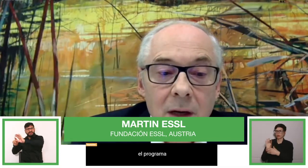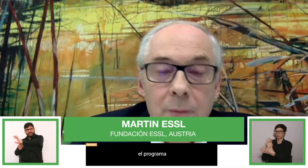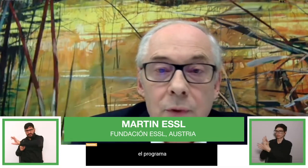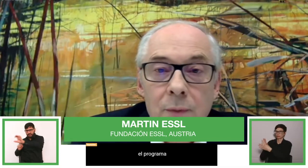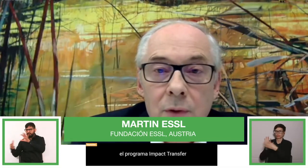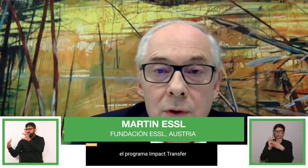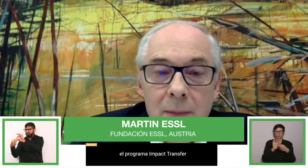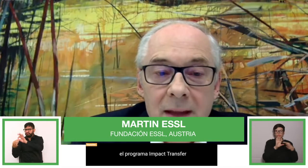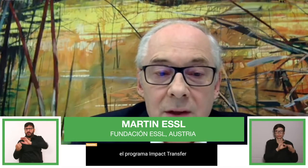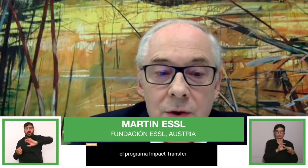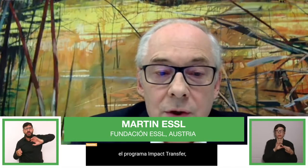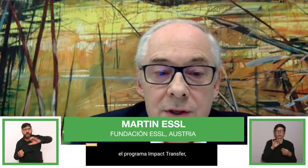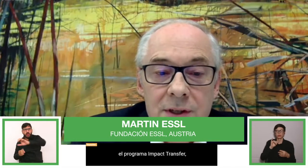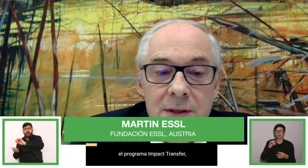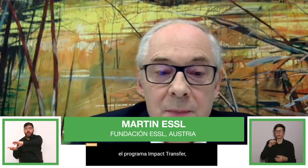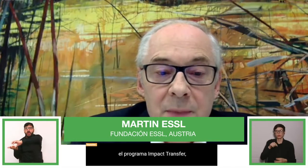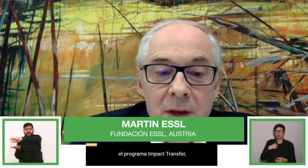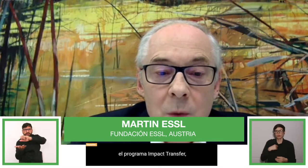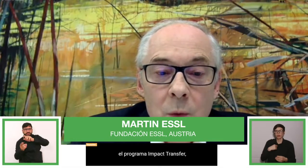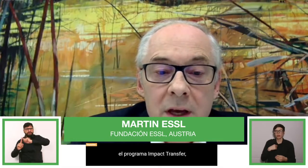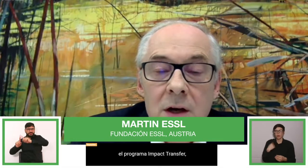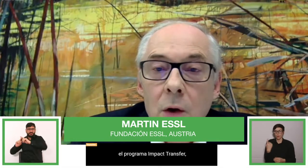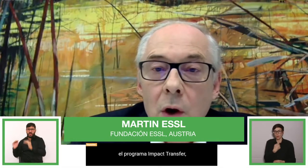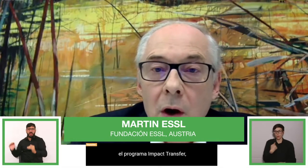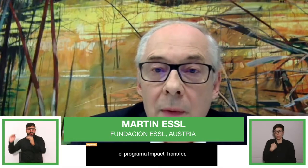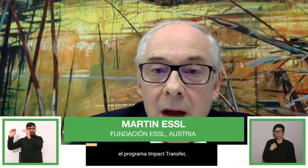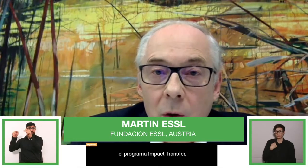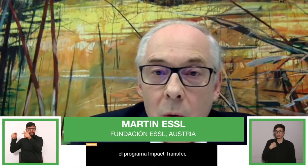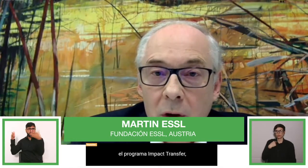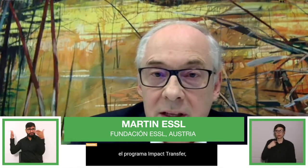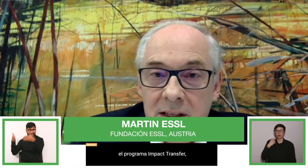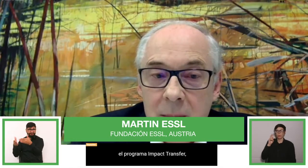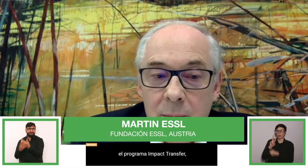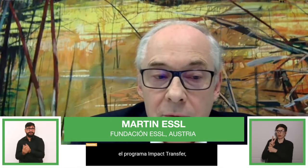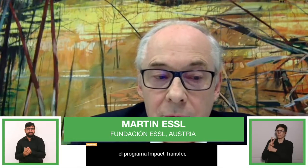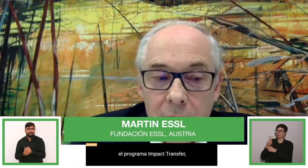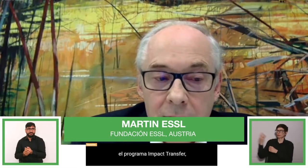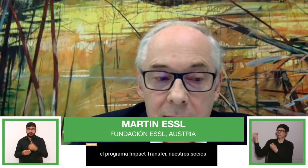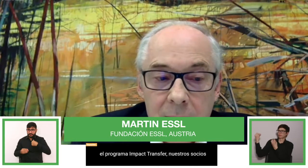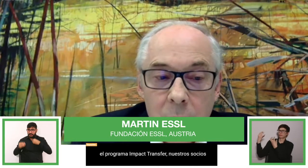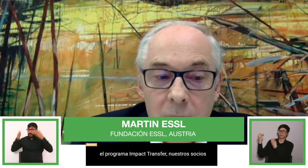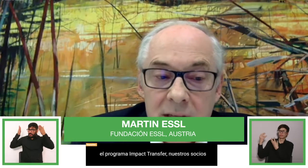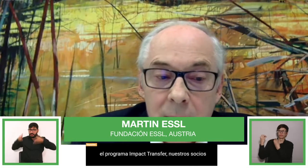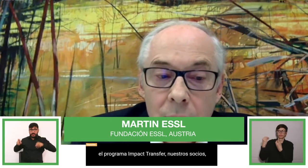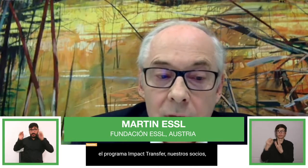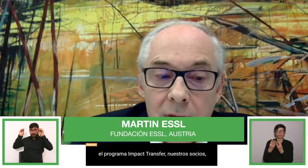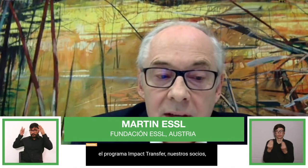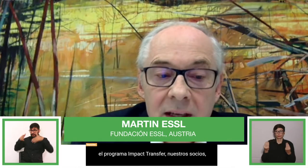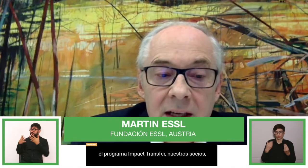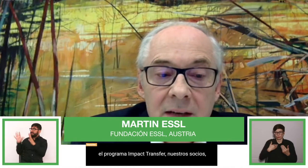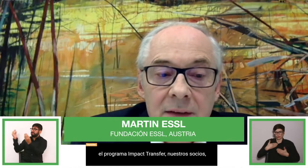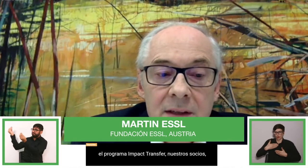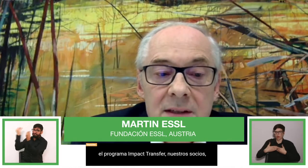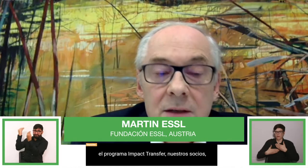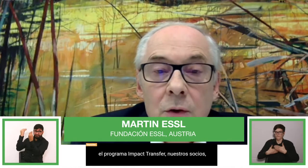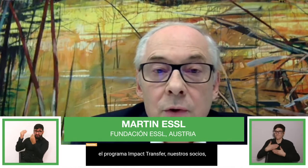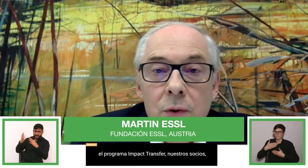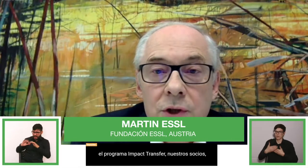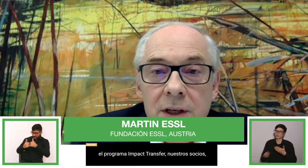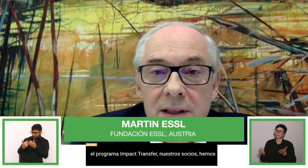también, y nuestros mentores pro bono, hemos ahora avanzado un paso